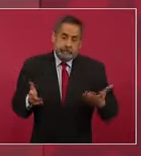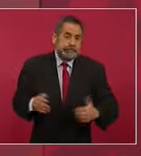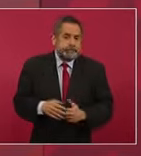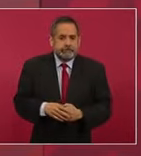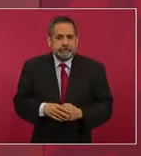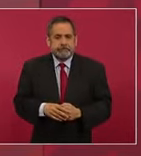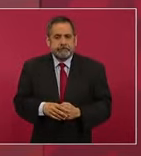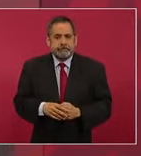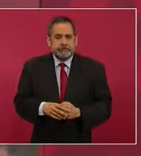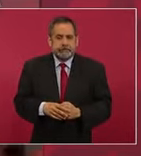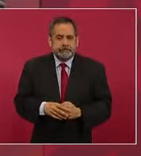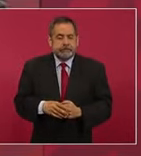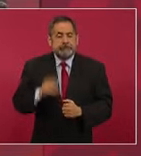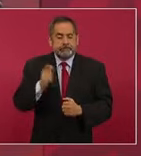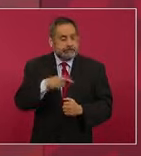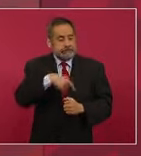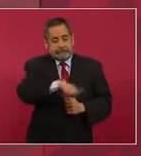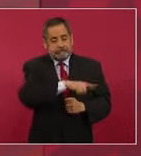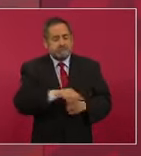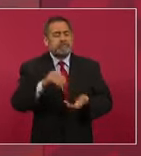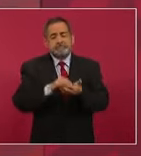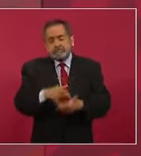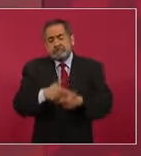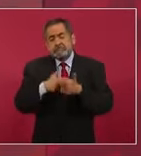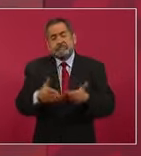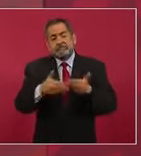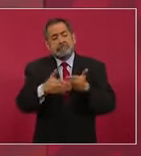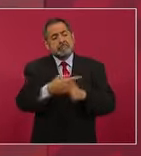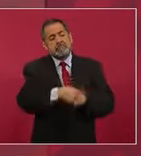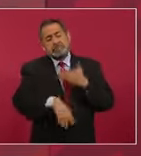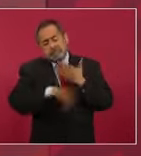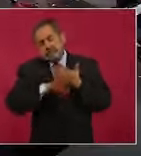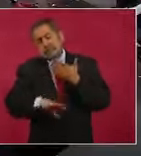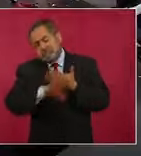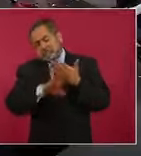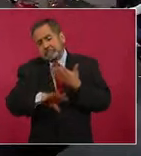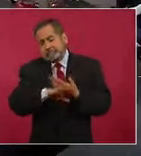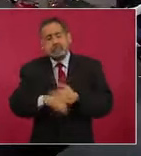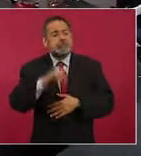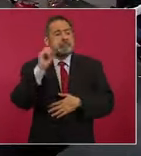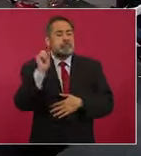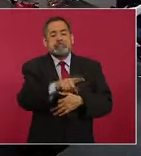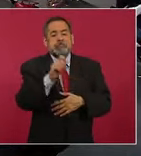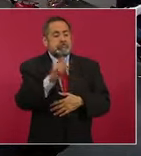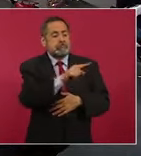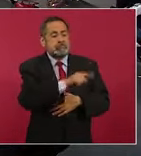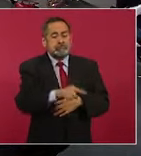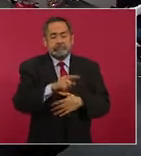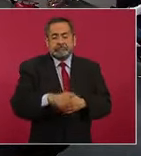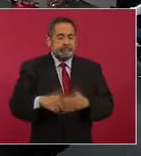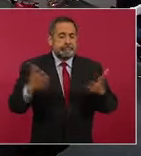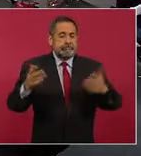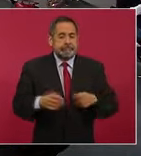Entonces, van a continuar y son los mismos, pero además